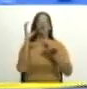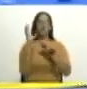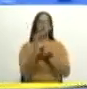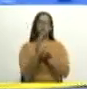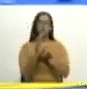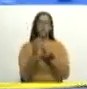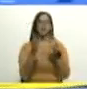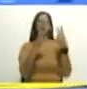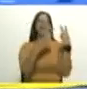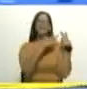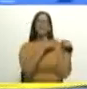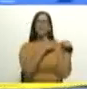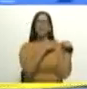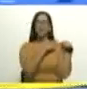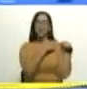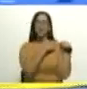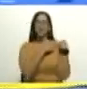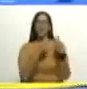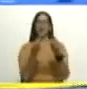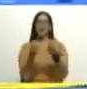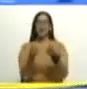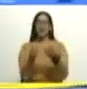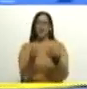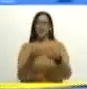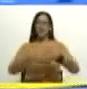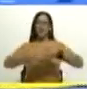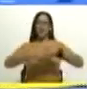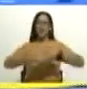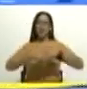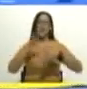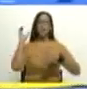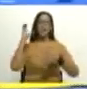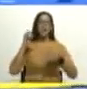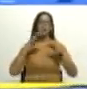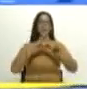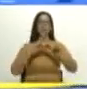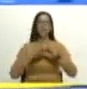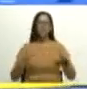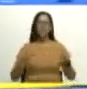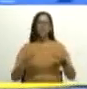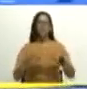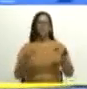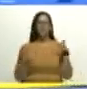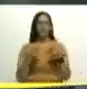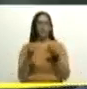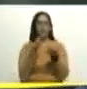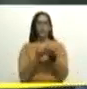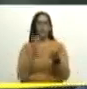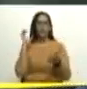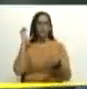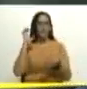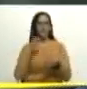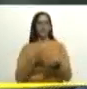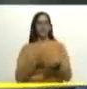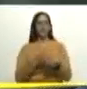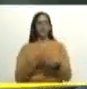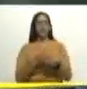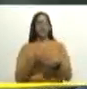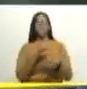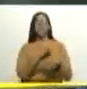de responsabilidad tributaria con el país, de todos los factores económicos del país,